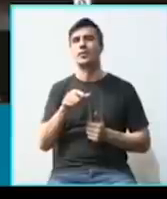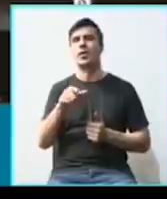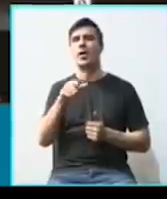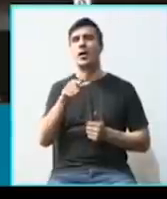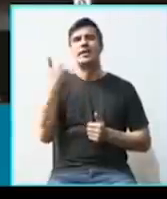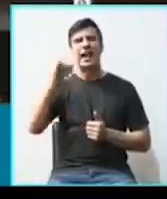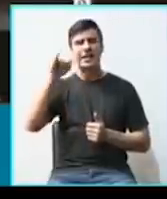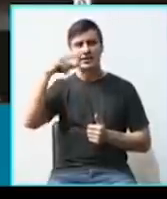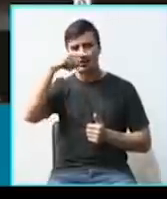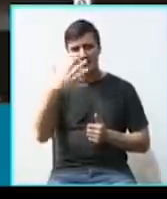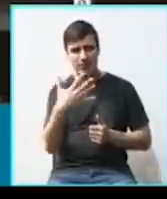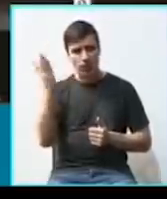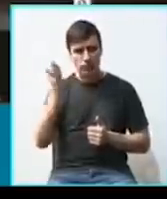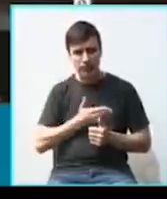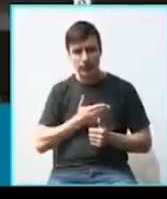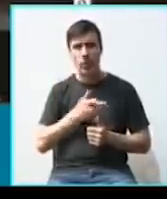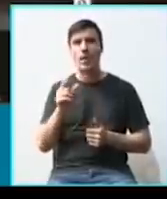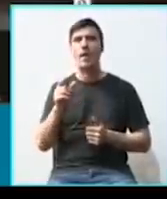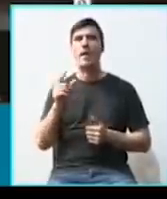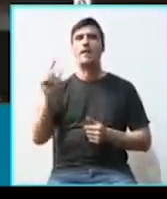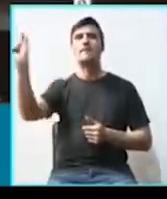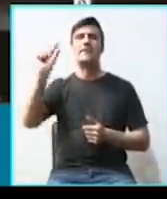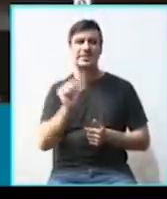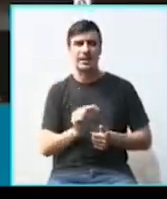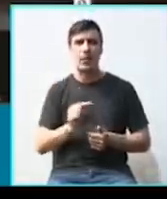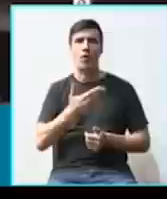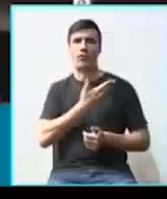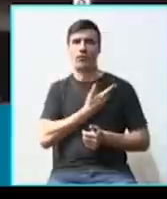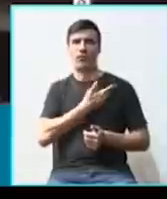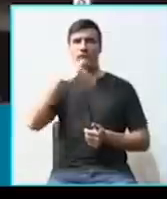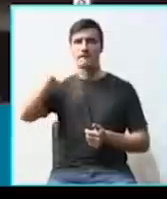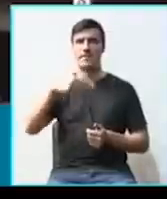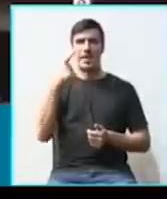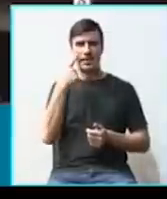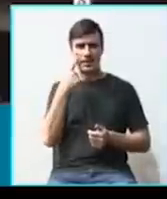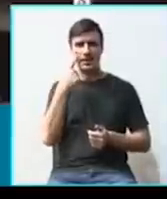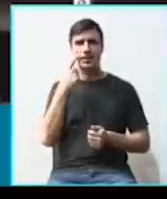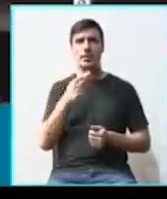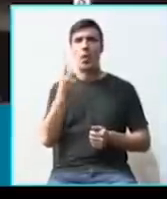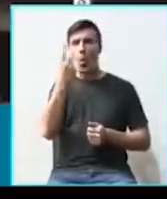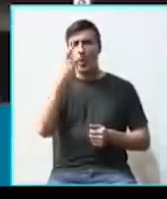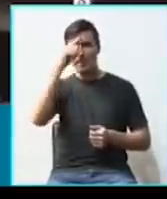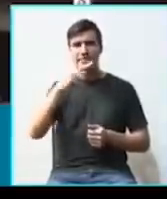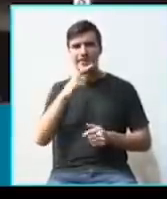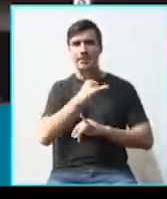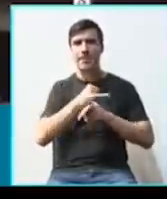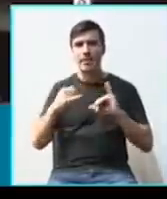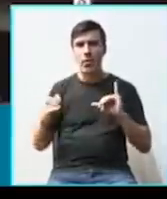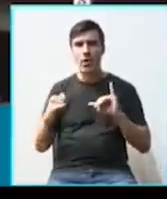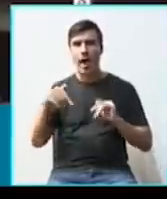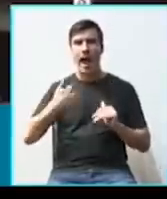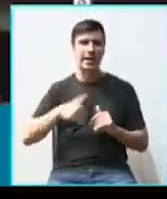75%, con un préstamo del Fondo Monetario Internacional, que en un mes y medio se fugó de